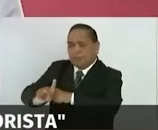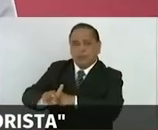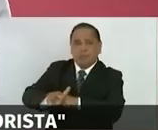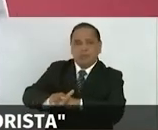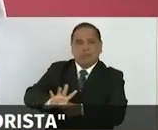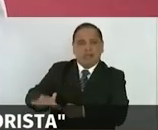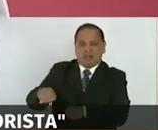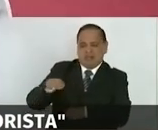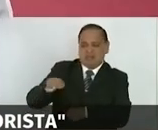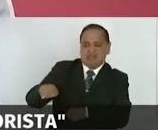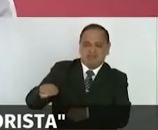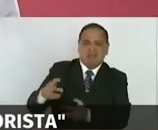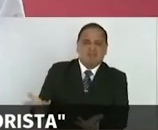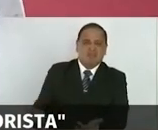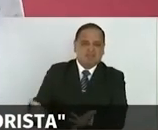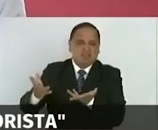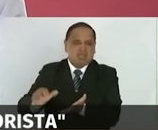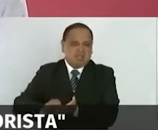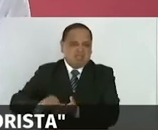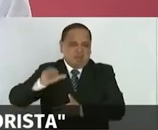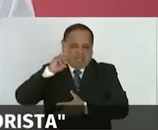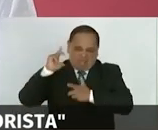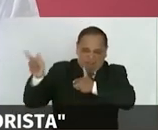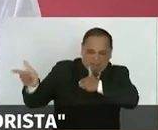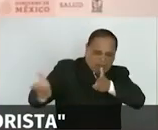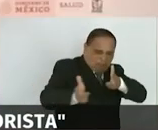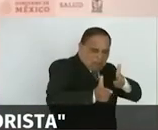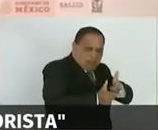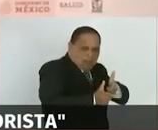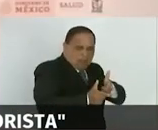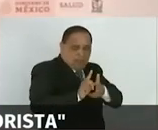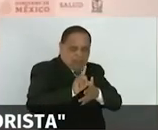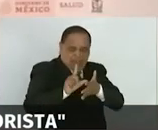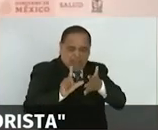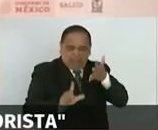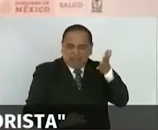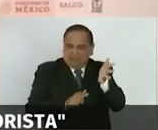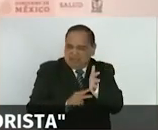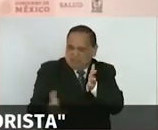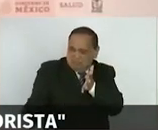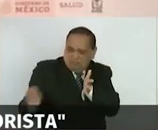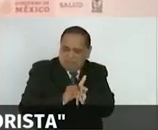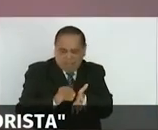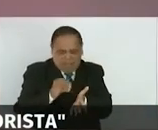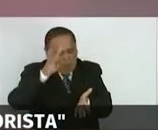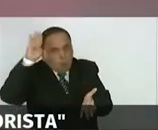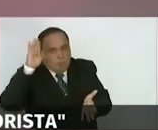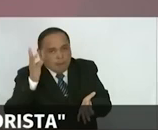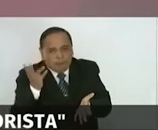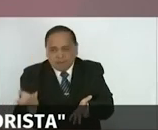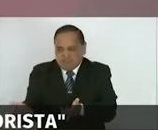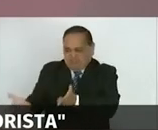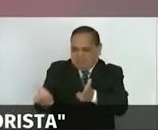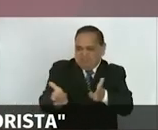repito que lo que está haciendo él no es nuevo. Él ha estado defendiendo una posición internacionalista y de